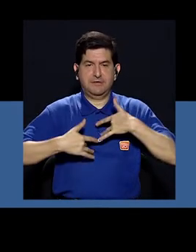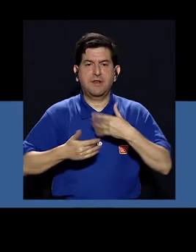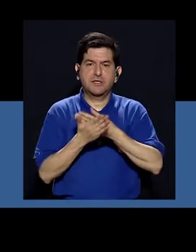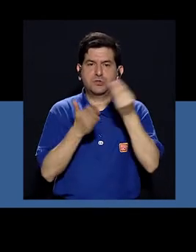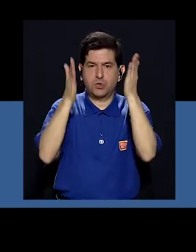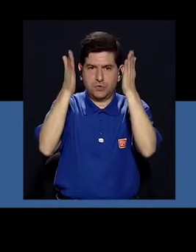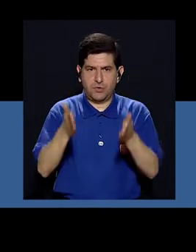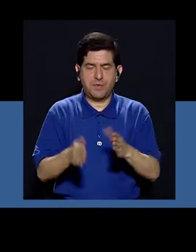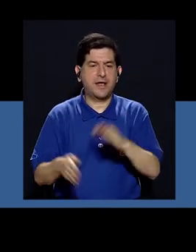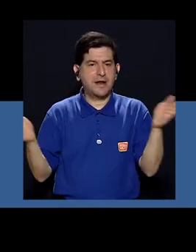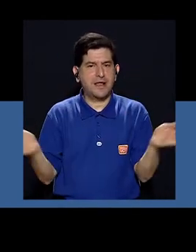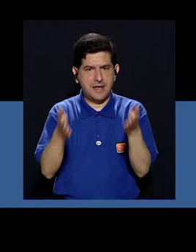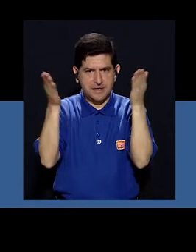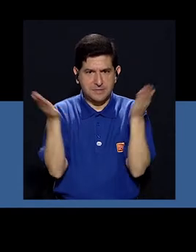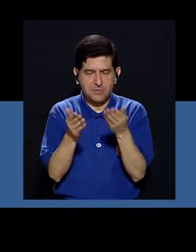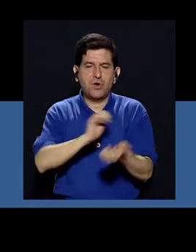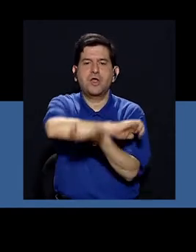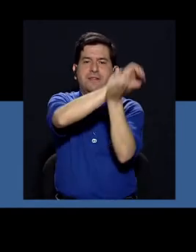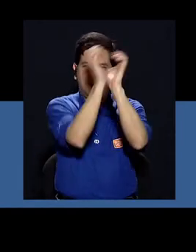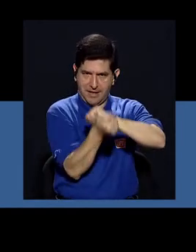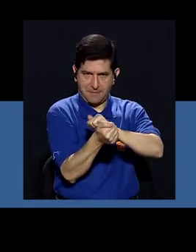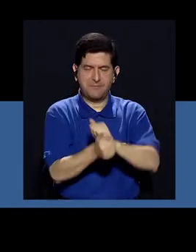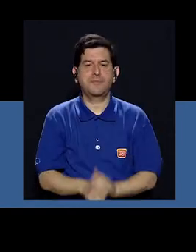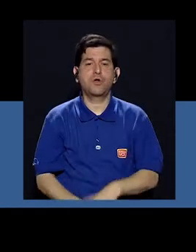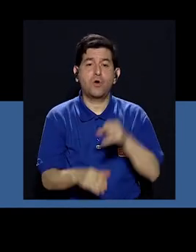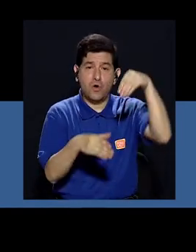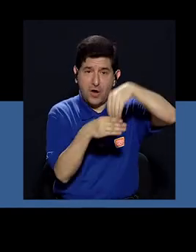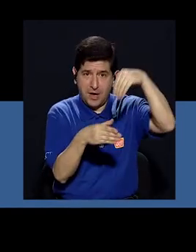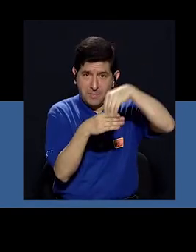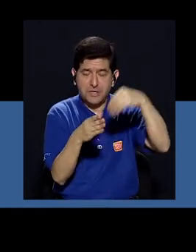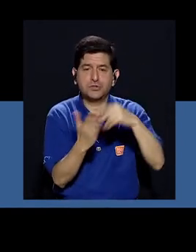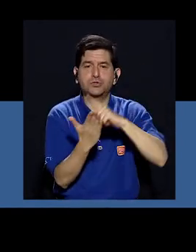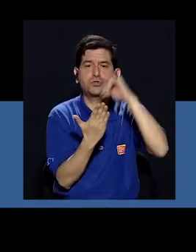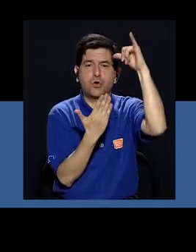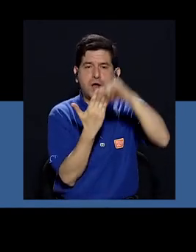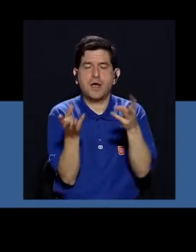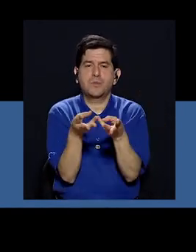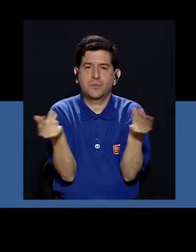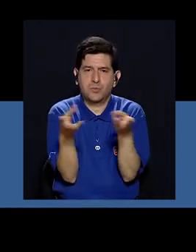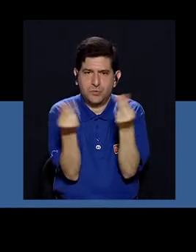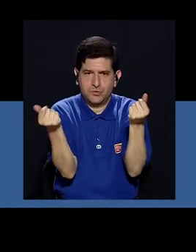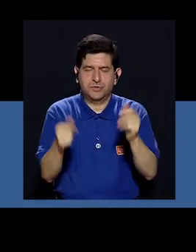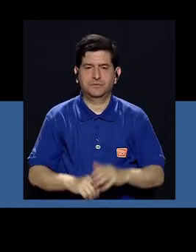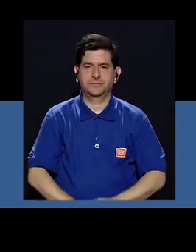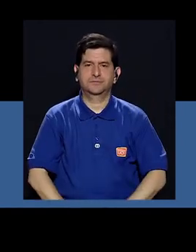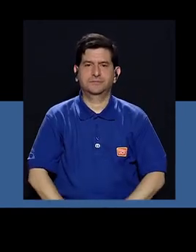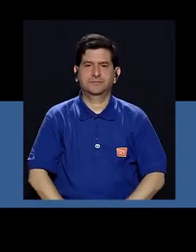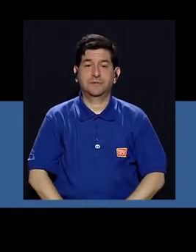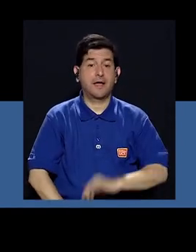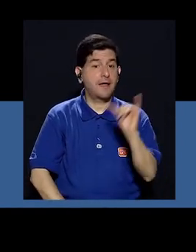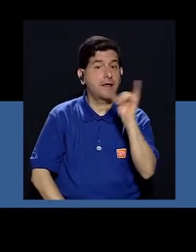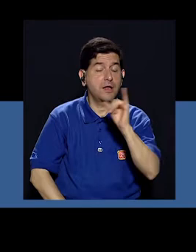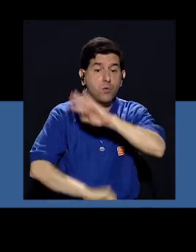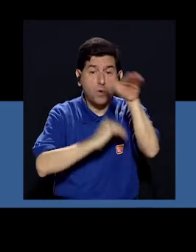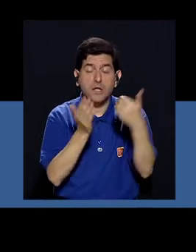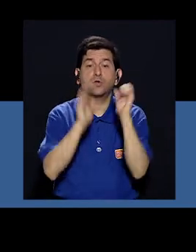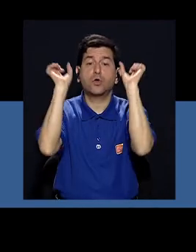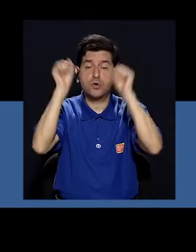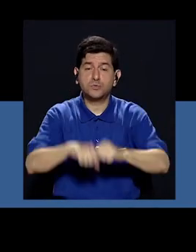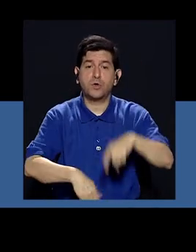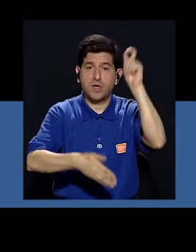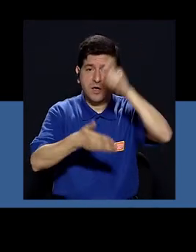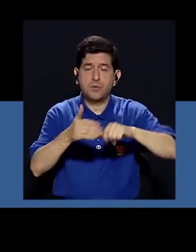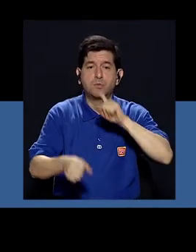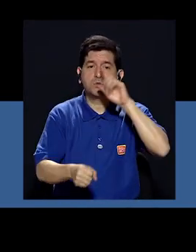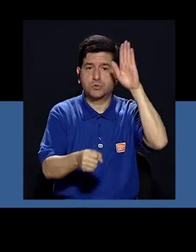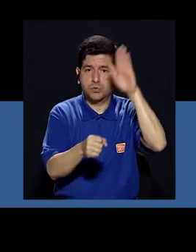del consumidor e incentivos para el cambio, e inversión en proyectos productivos. Y también todos podemos